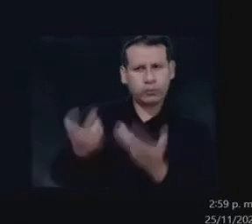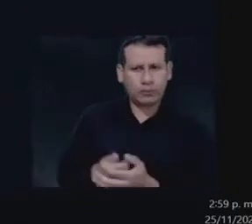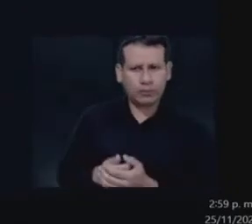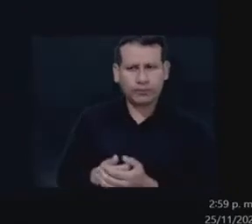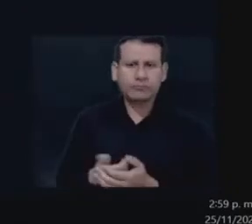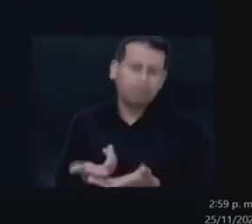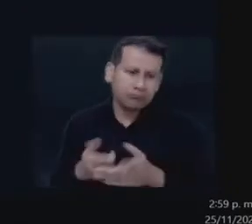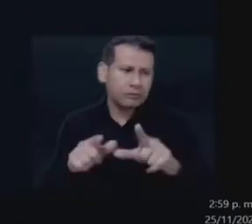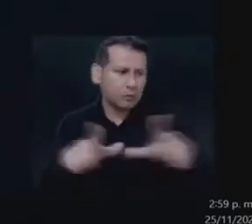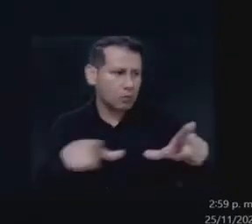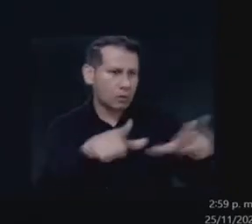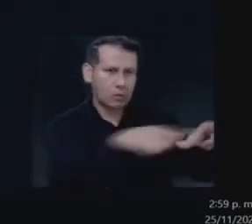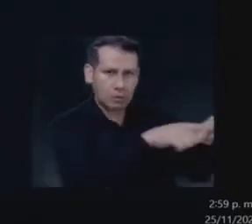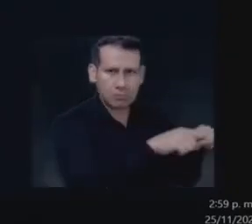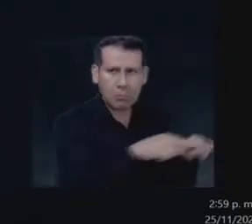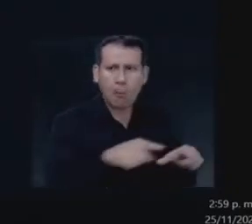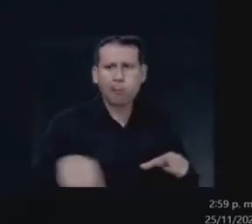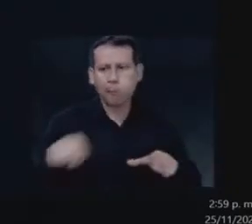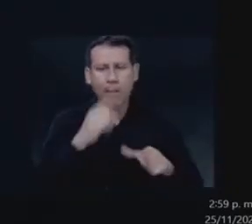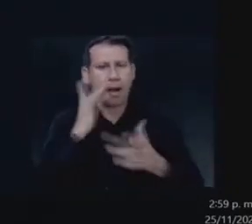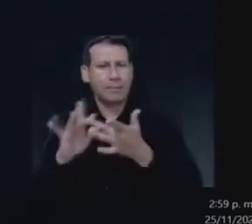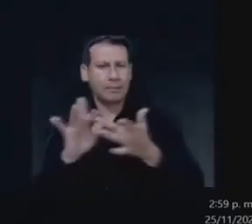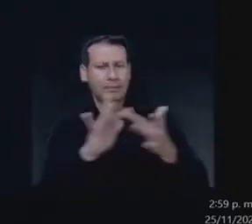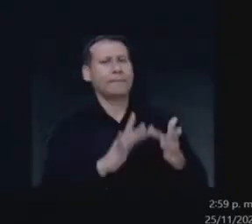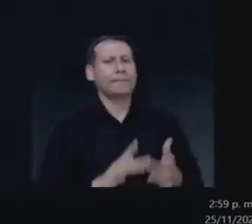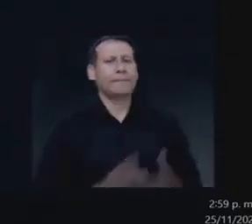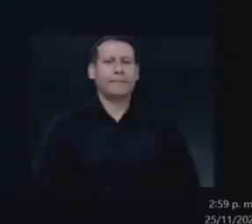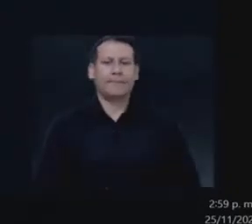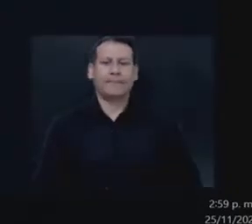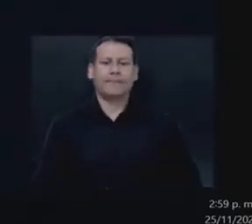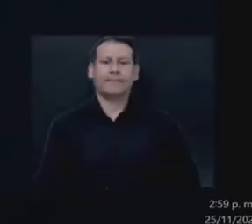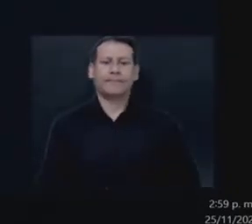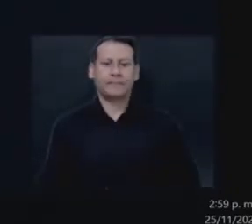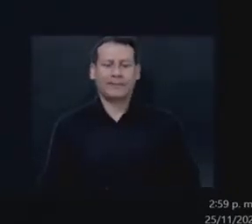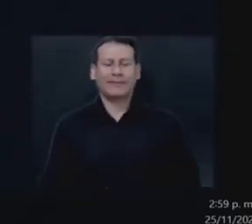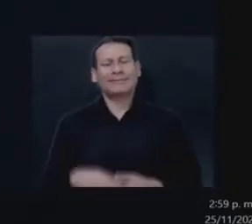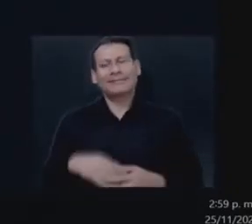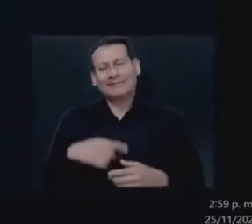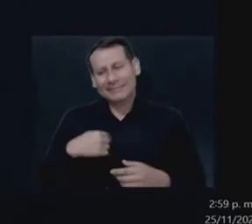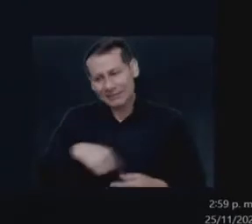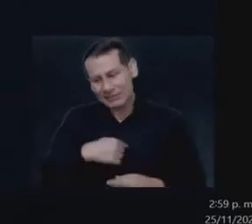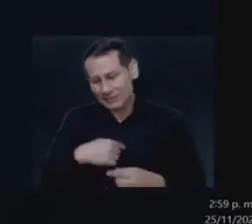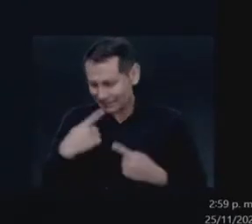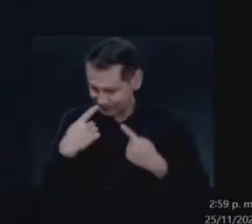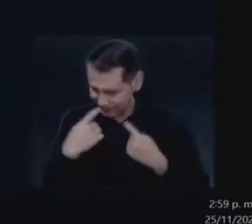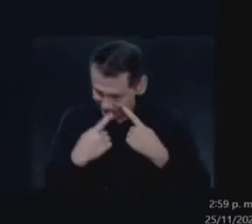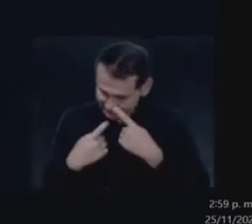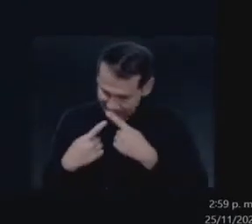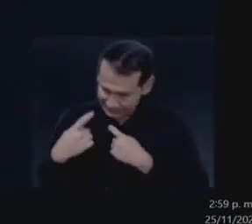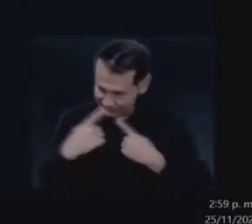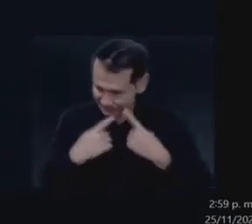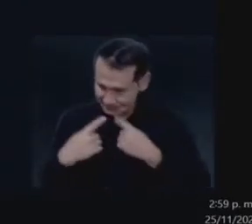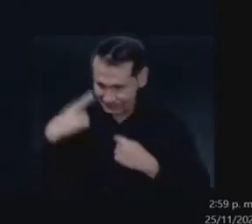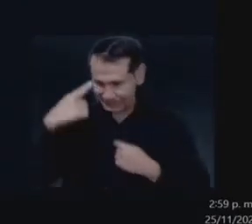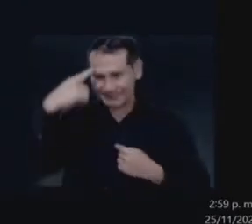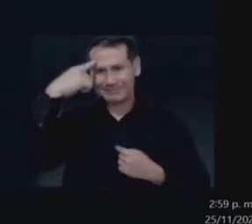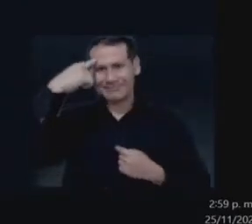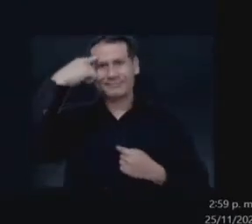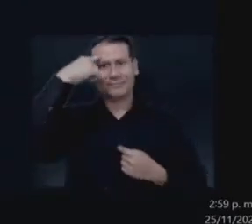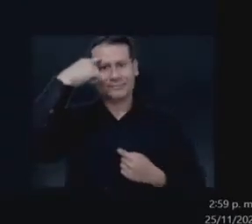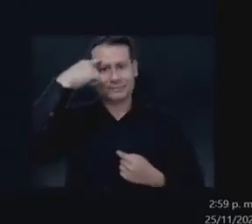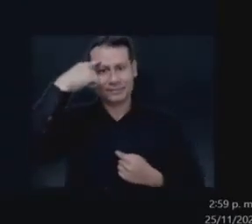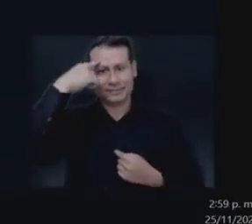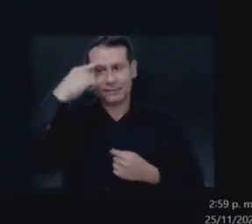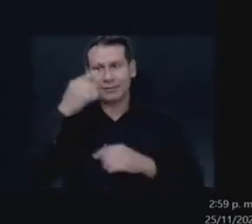proveedores. Entonces, tenemos que tratar de repensar un poco el acceso y el servicio de Internet y